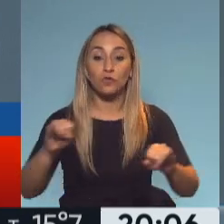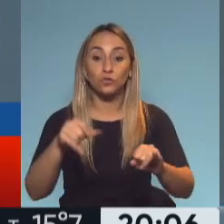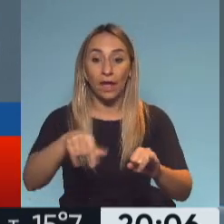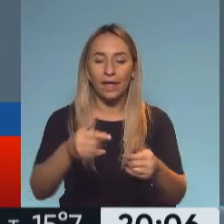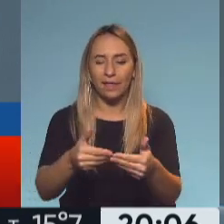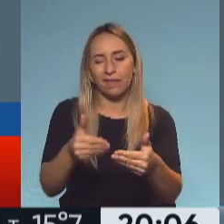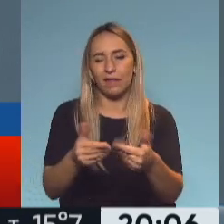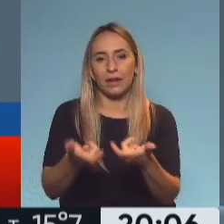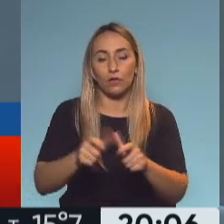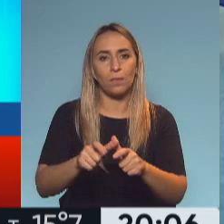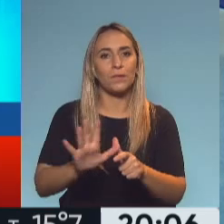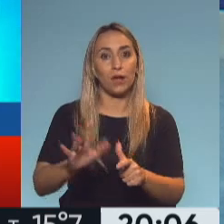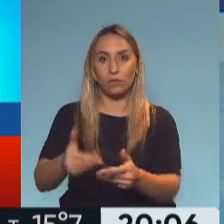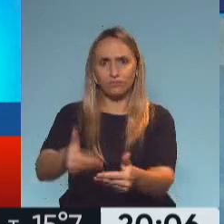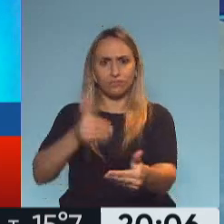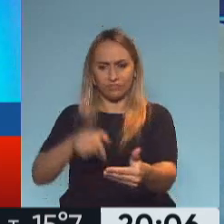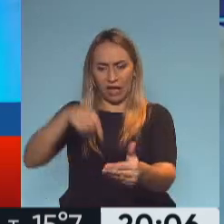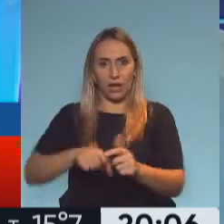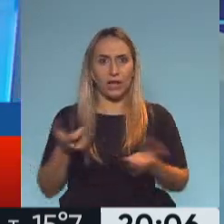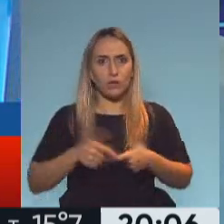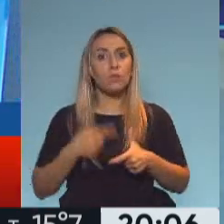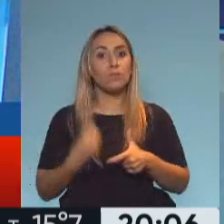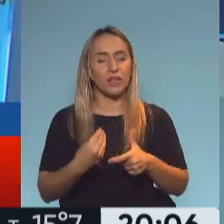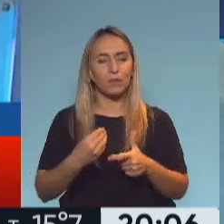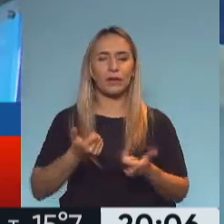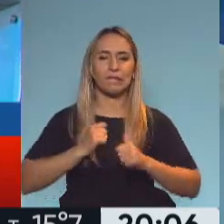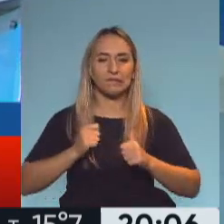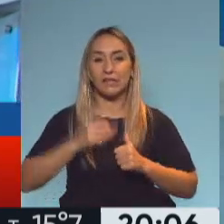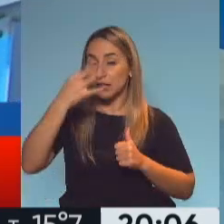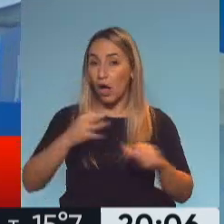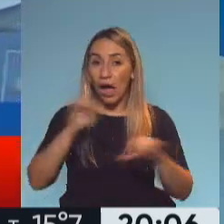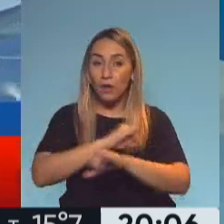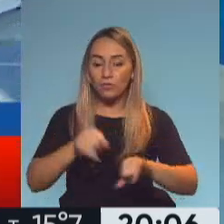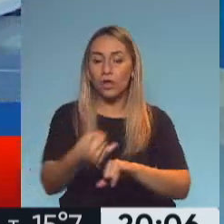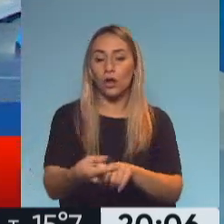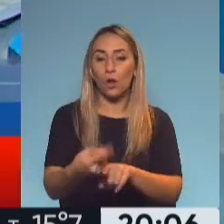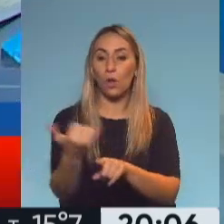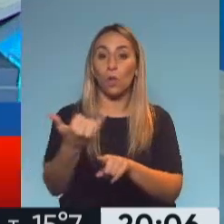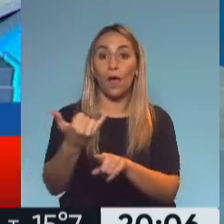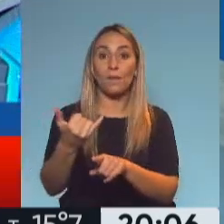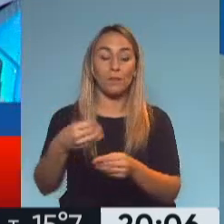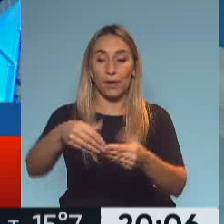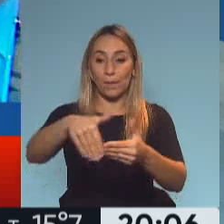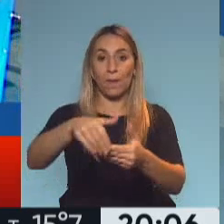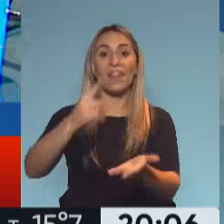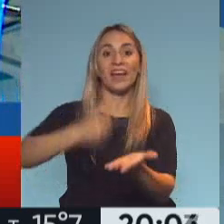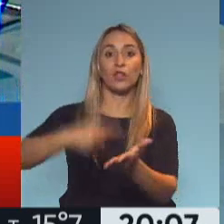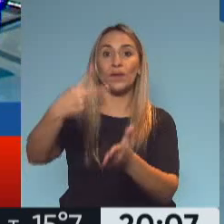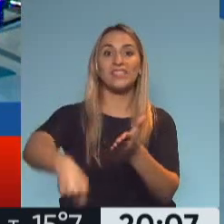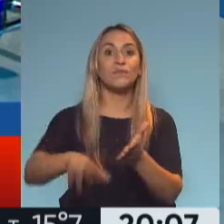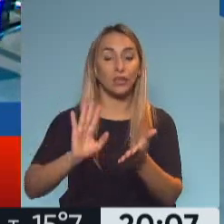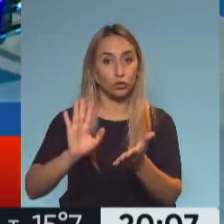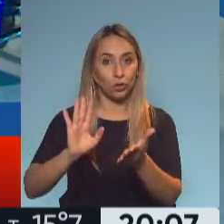¿Por qué se espera martes y miércoles? Bueno, porque los anuncios van a ser el día jueves seguramente, previo al vencimiento de los decretos.